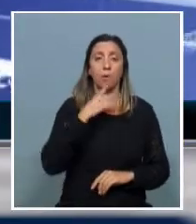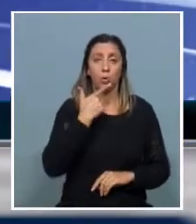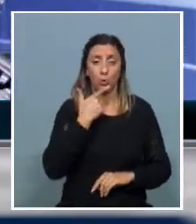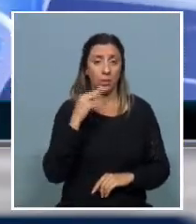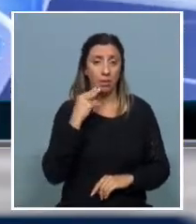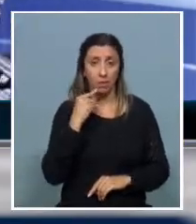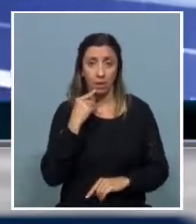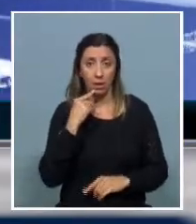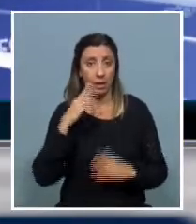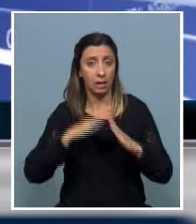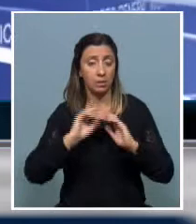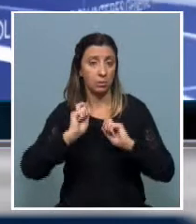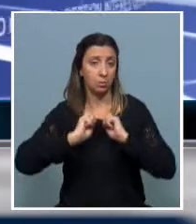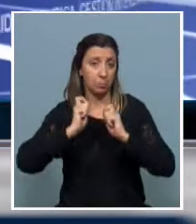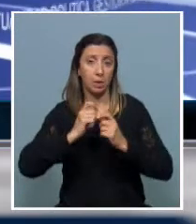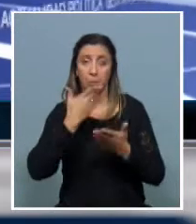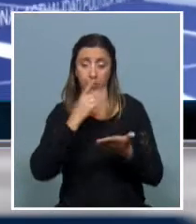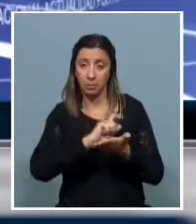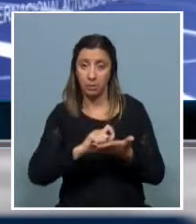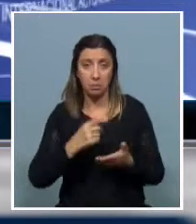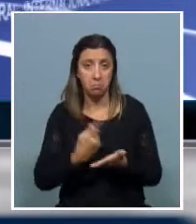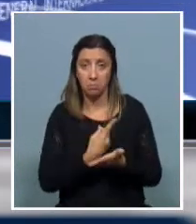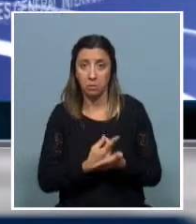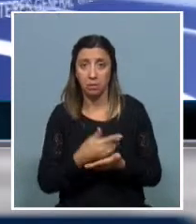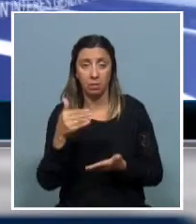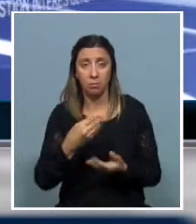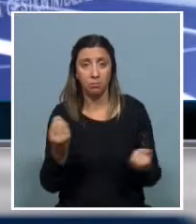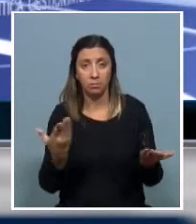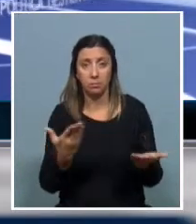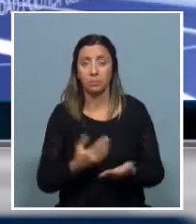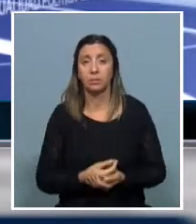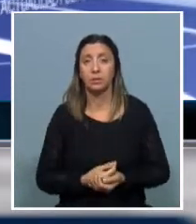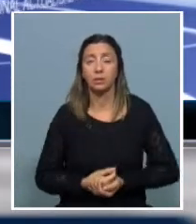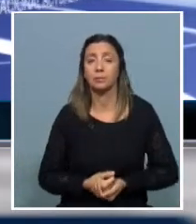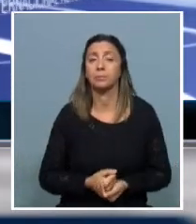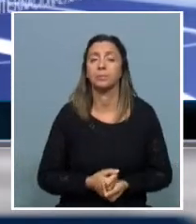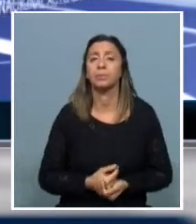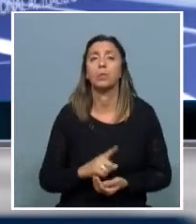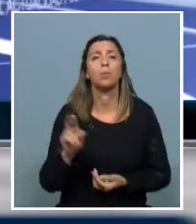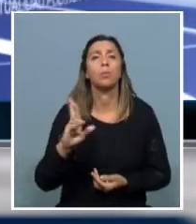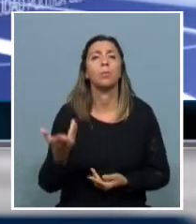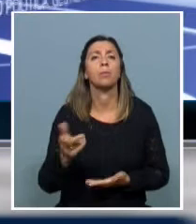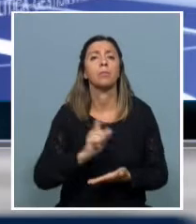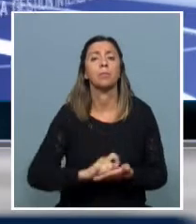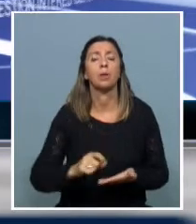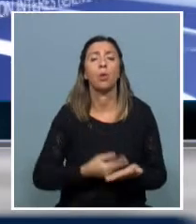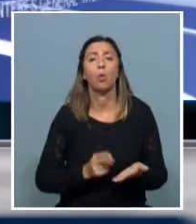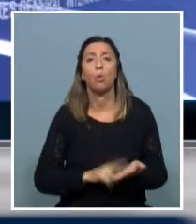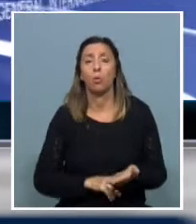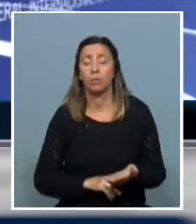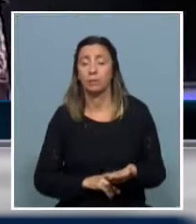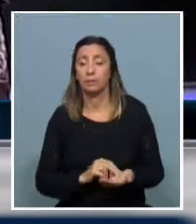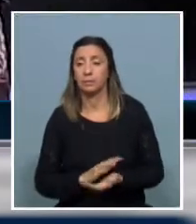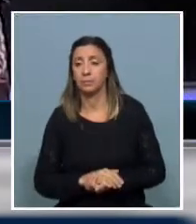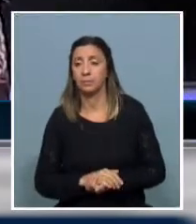de Villa Mercedes canceló su casa pero no pudo escriturar. Puede venir por acá el tema de la respuesta, como ya me decía recién. ¿Cuándo autorizan las escrituras nuevamente? El trámite está